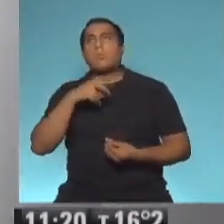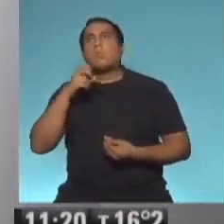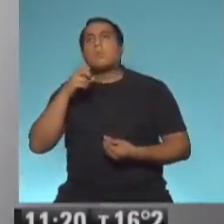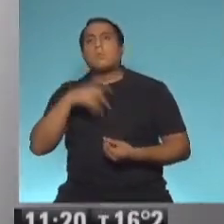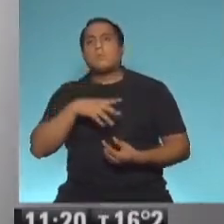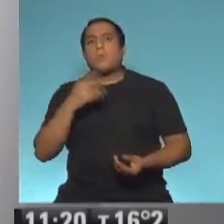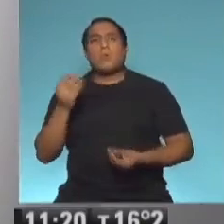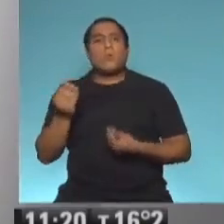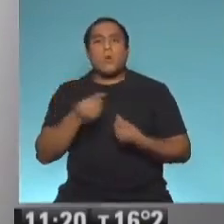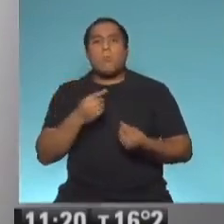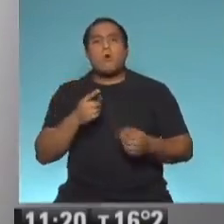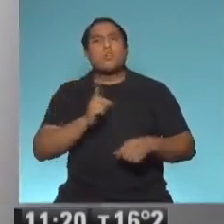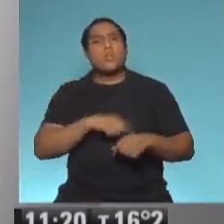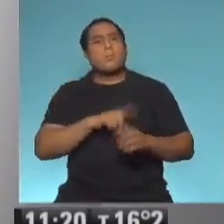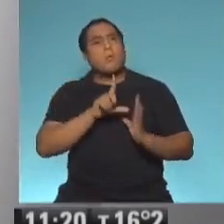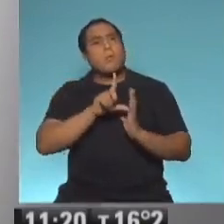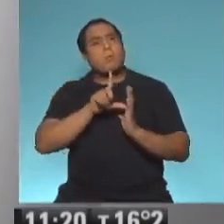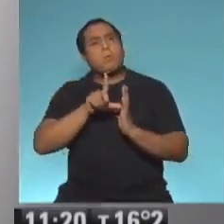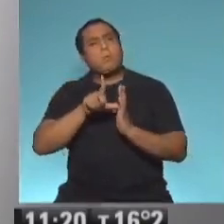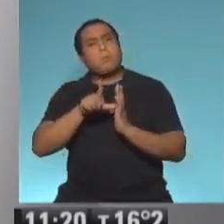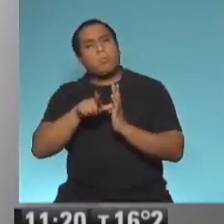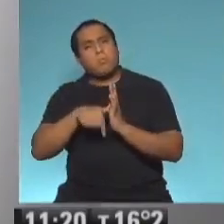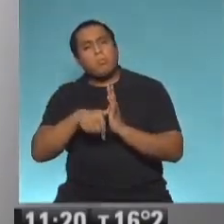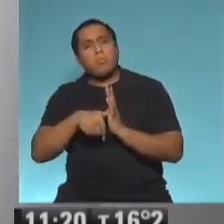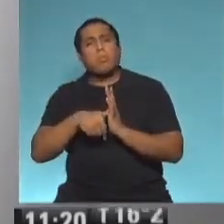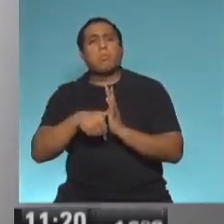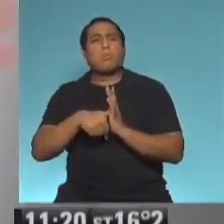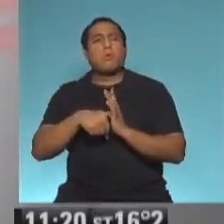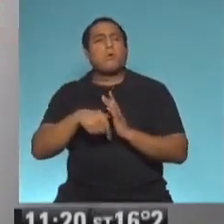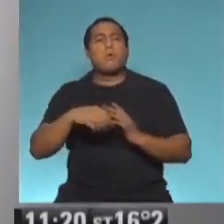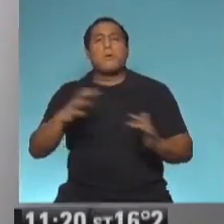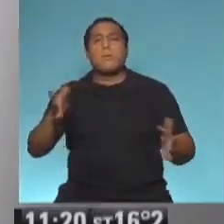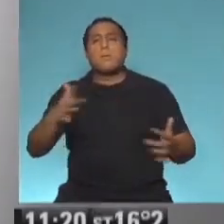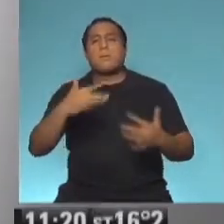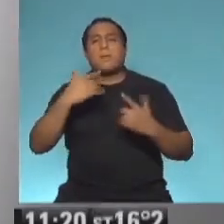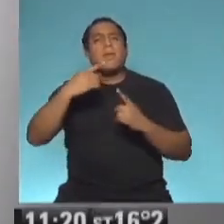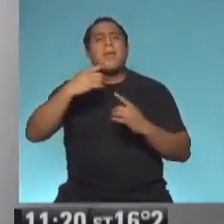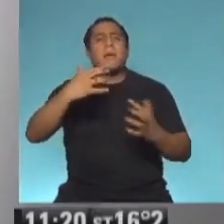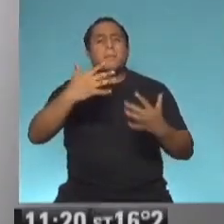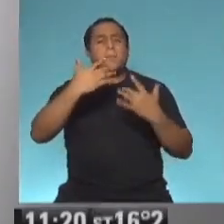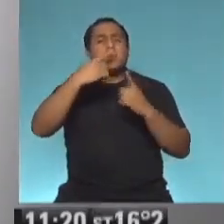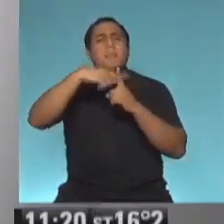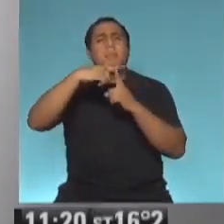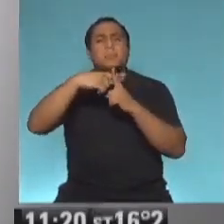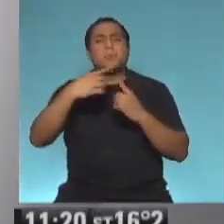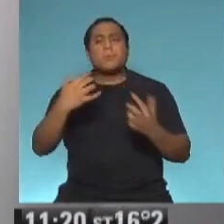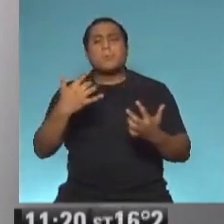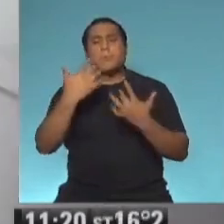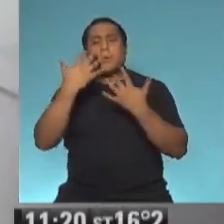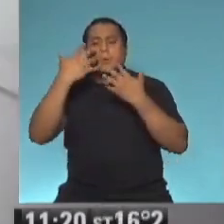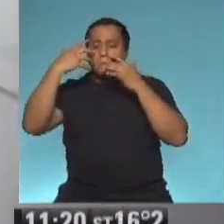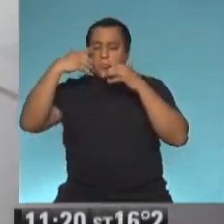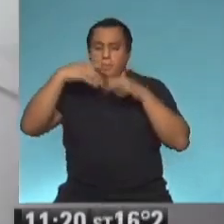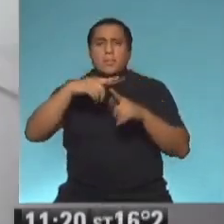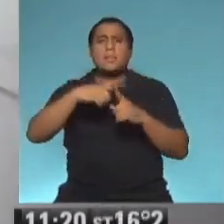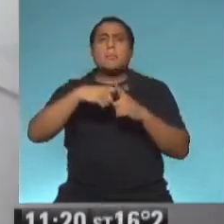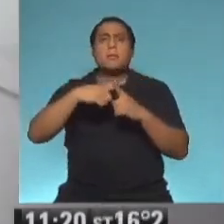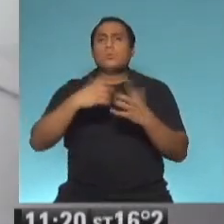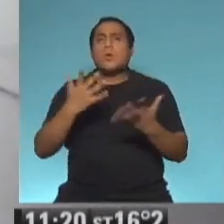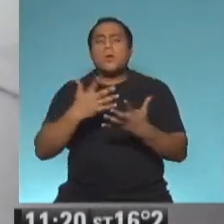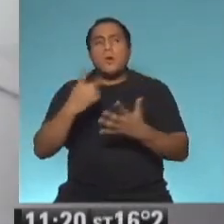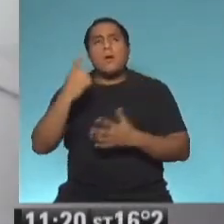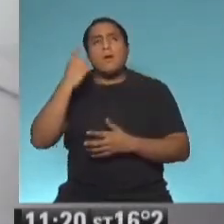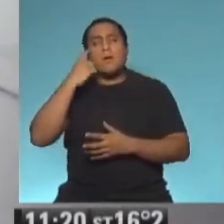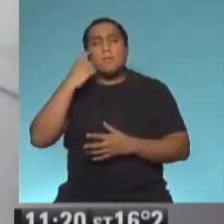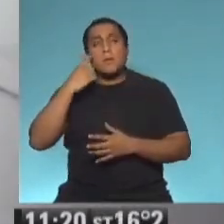son largas, qué temperatura tiene el aire cuando entra, qué temperatura tiene el aire cuando sale. Y cada vez que tu